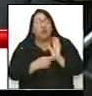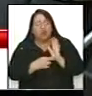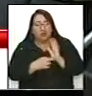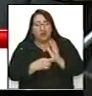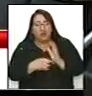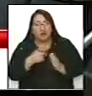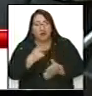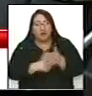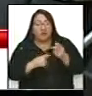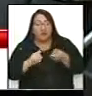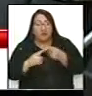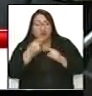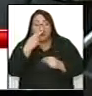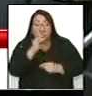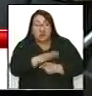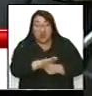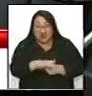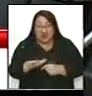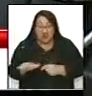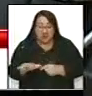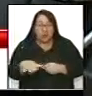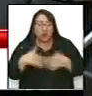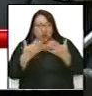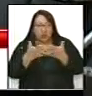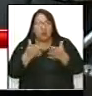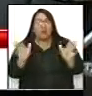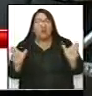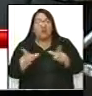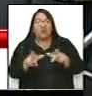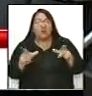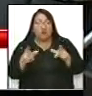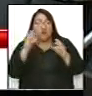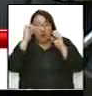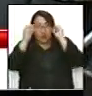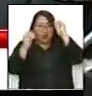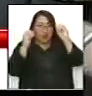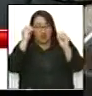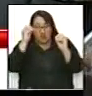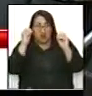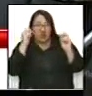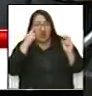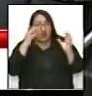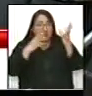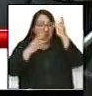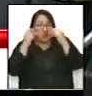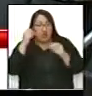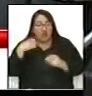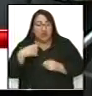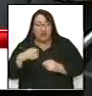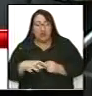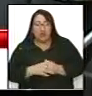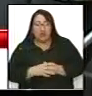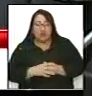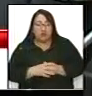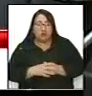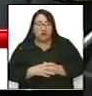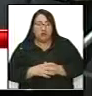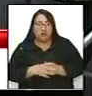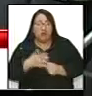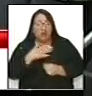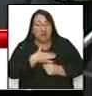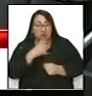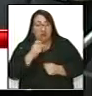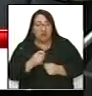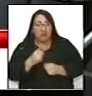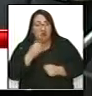para que desde los niños se puedan abrir espacios de opinión y de conocimiento social. Soy una